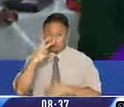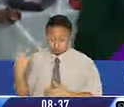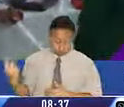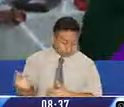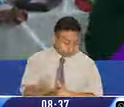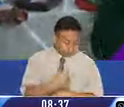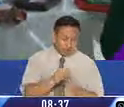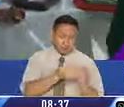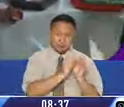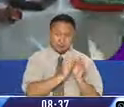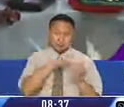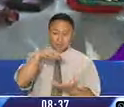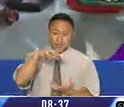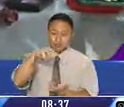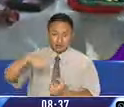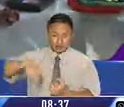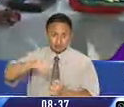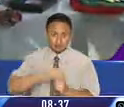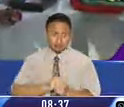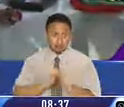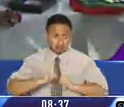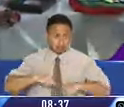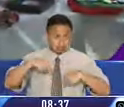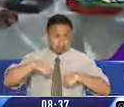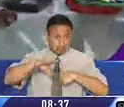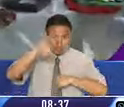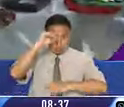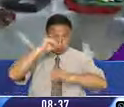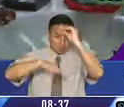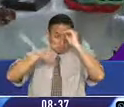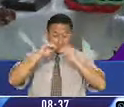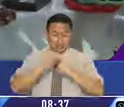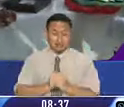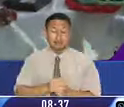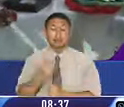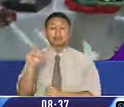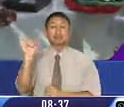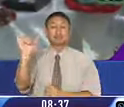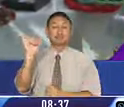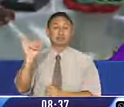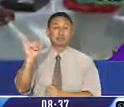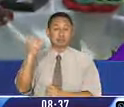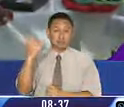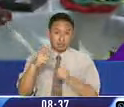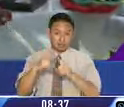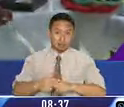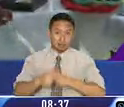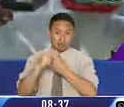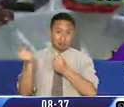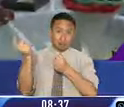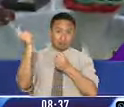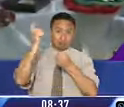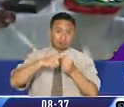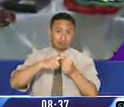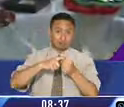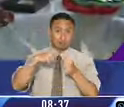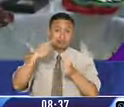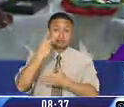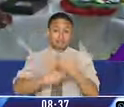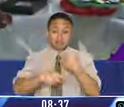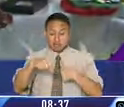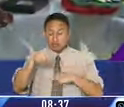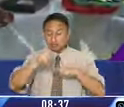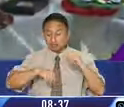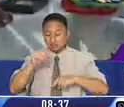adornos, muñecas, todo esto pueden aprenderlos aquí a partir de este día sábado, en que pueden venir a inscribirse con sus hijos, con sus